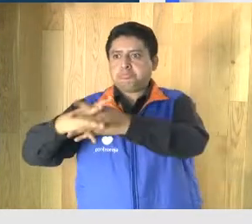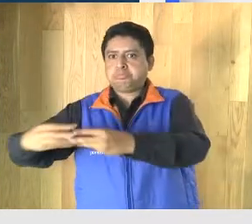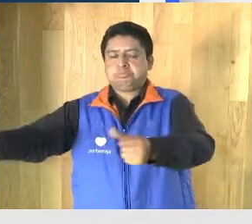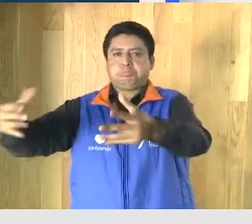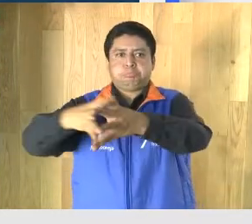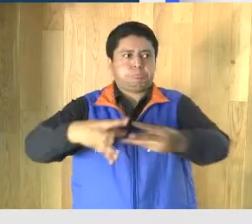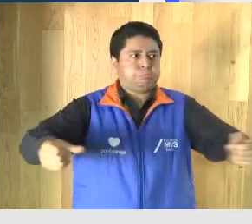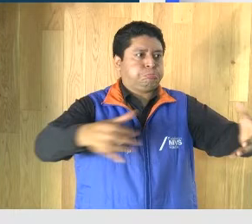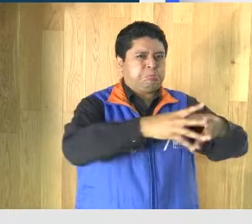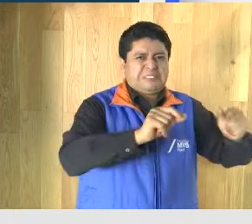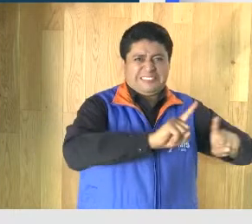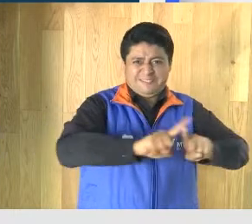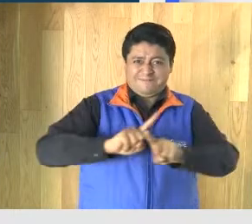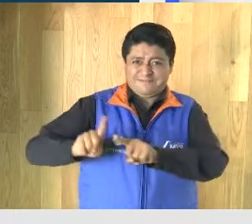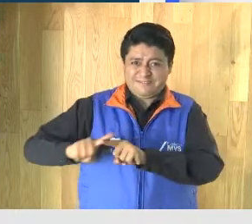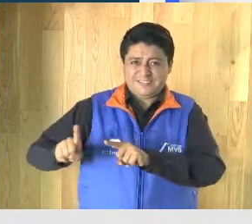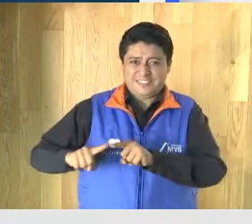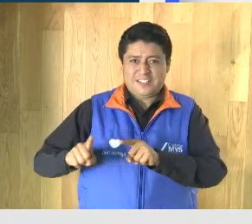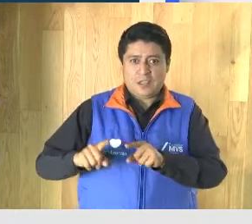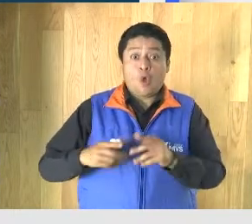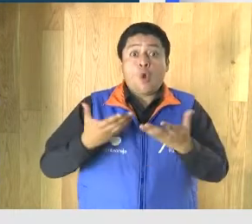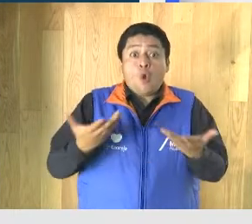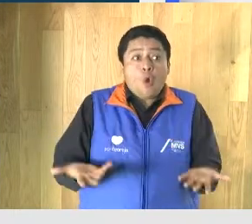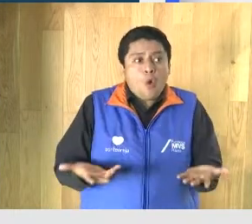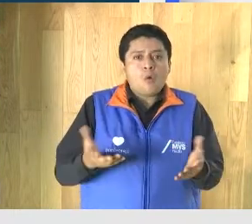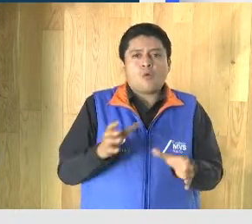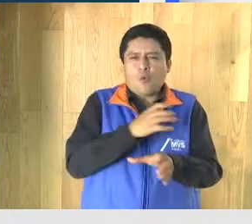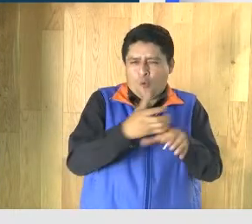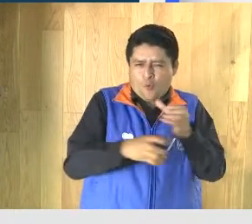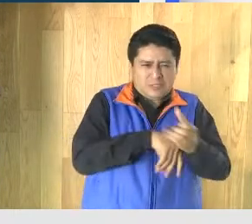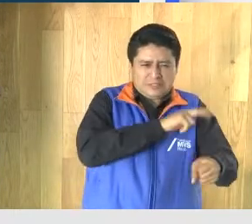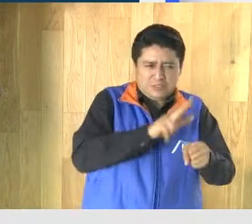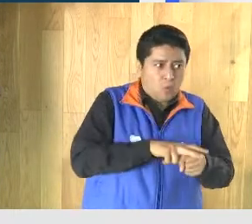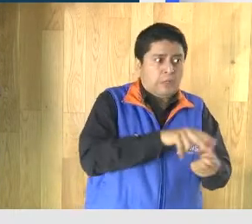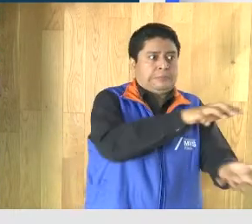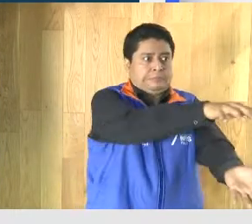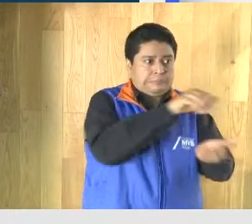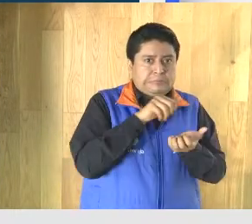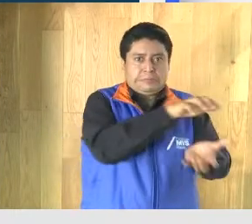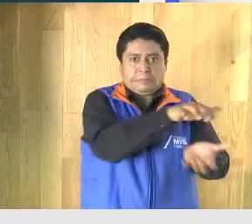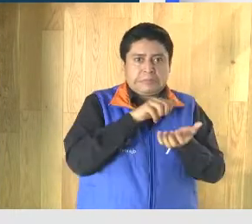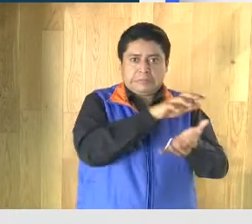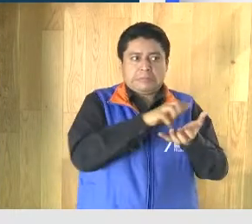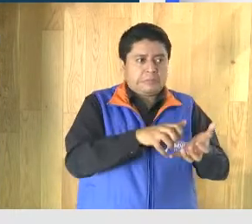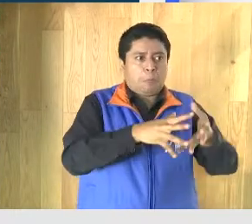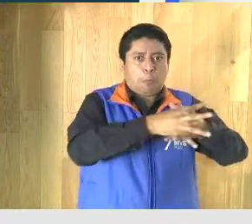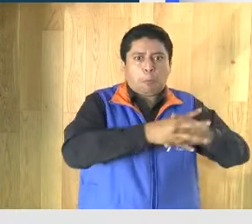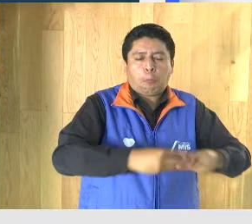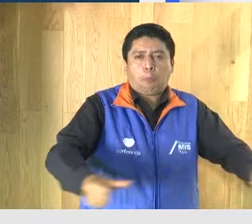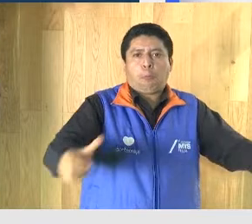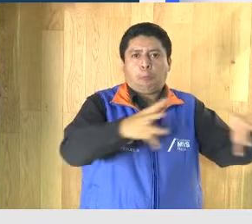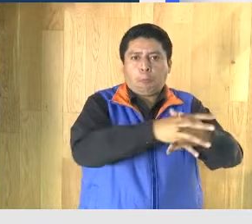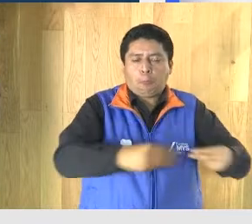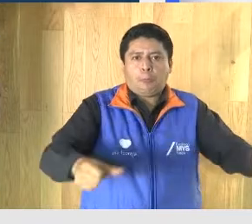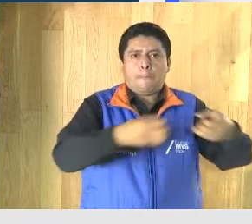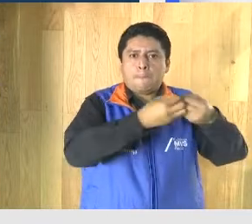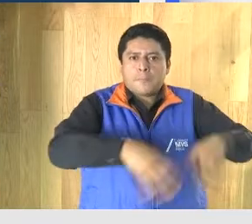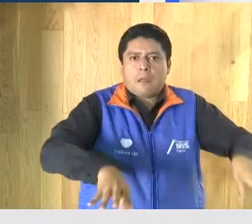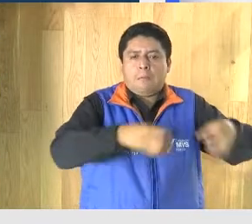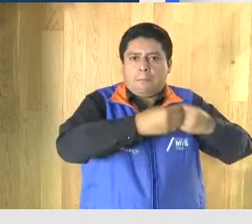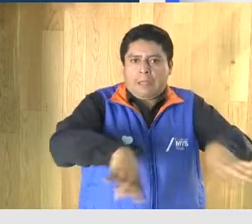¿no? Que cuando hablamos de capital natural estamos hablando de biodiversidad, pero también de los llamados